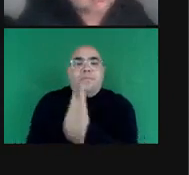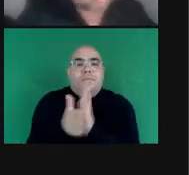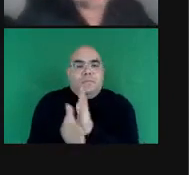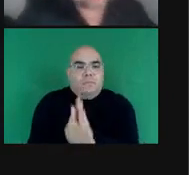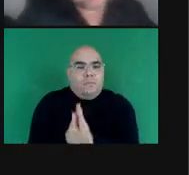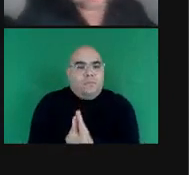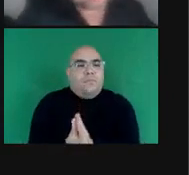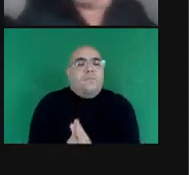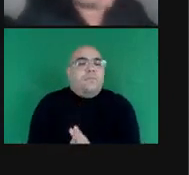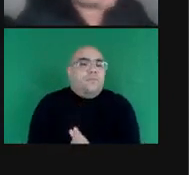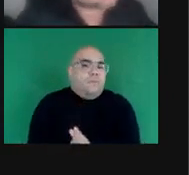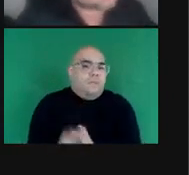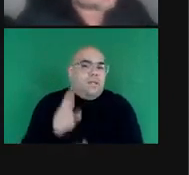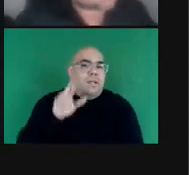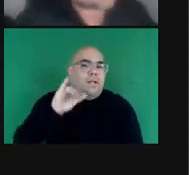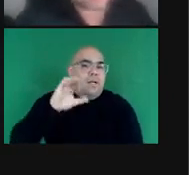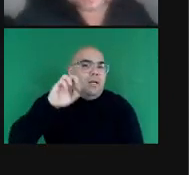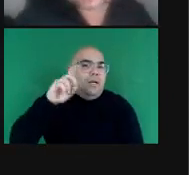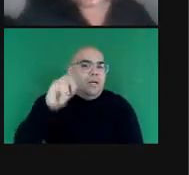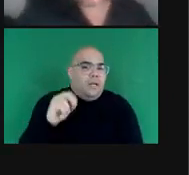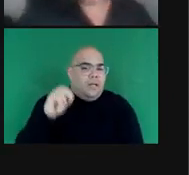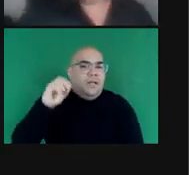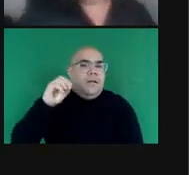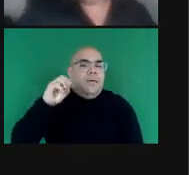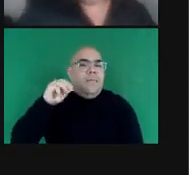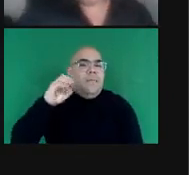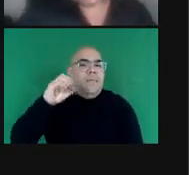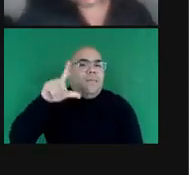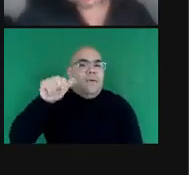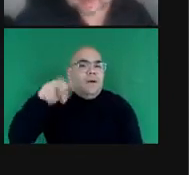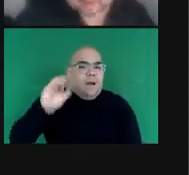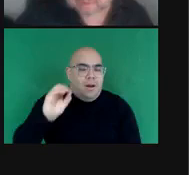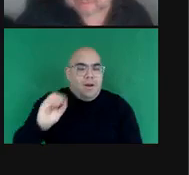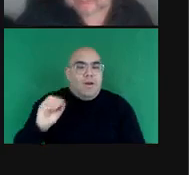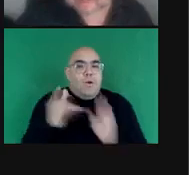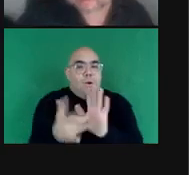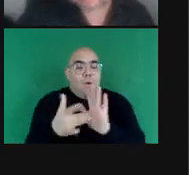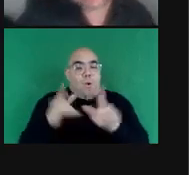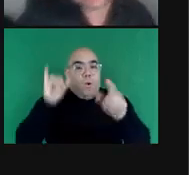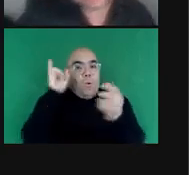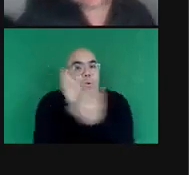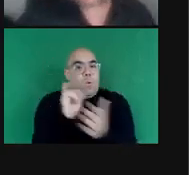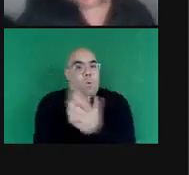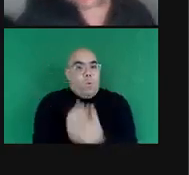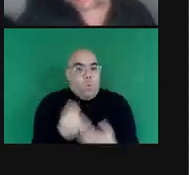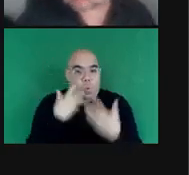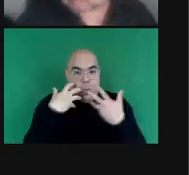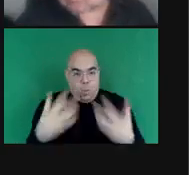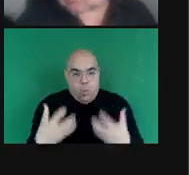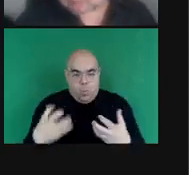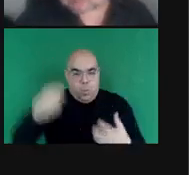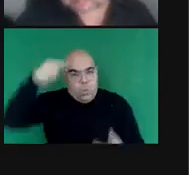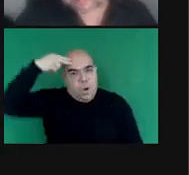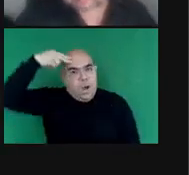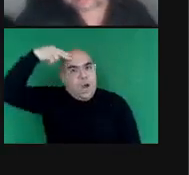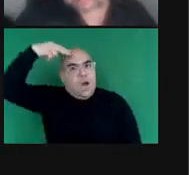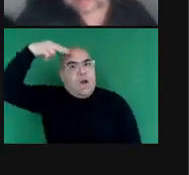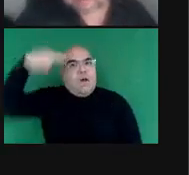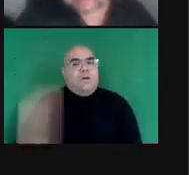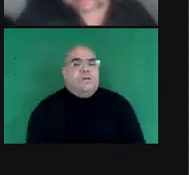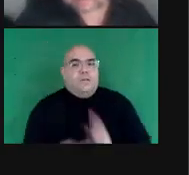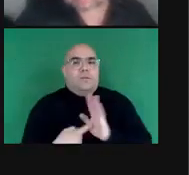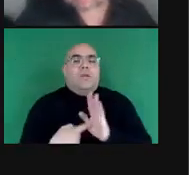Lano, uno de los urbanistas más potentes de la historia colombiana, quien, pues, realizó muchos de los trazados